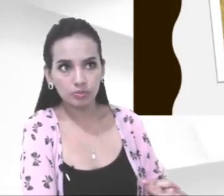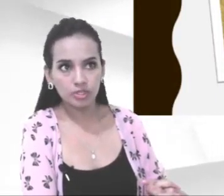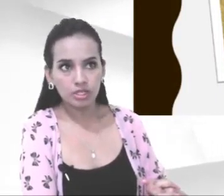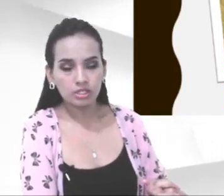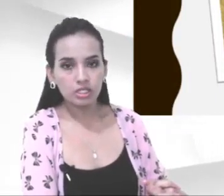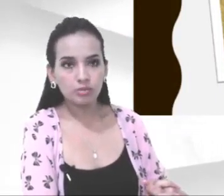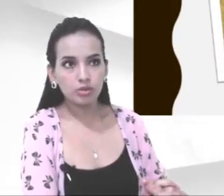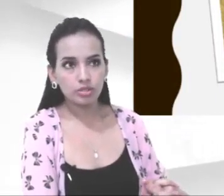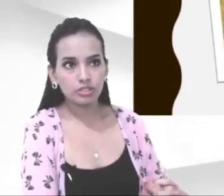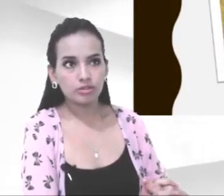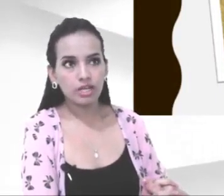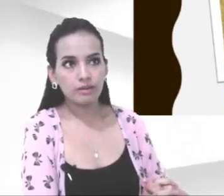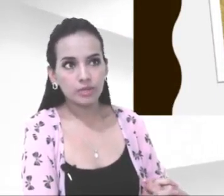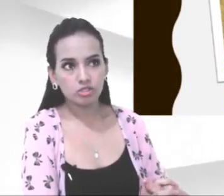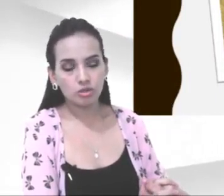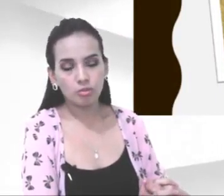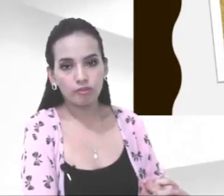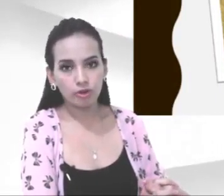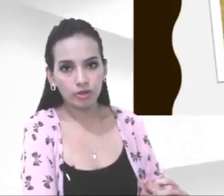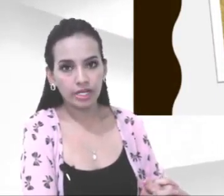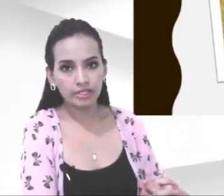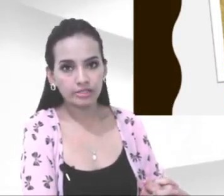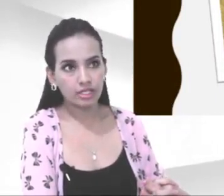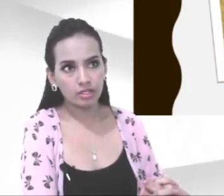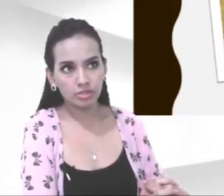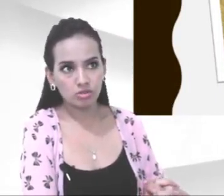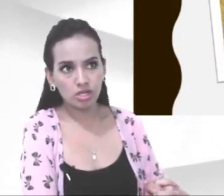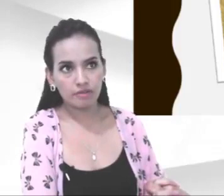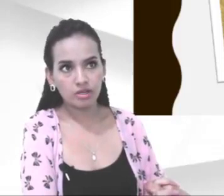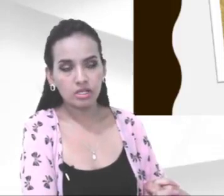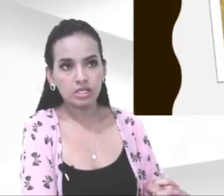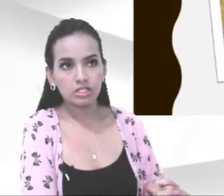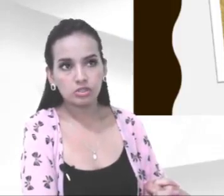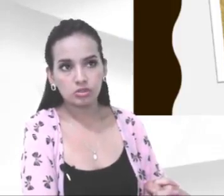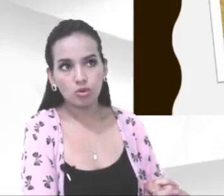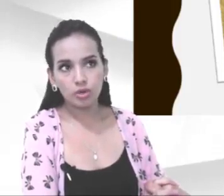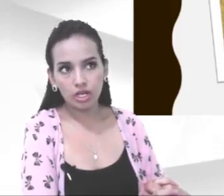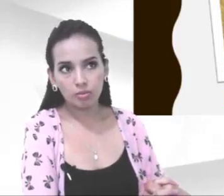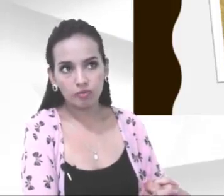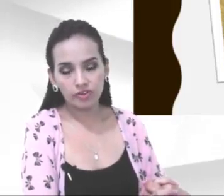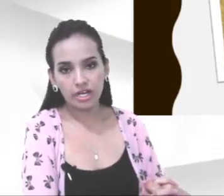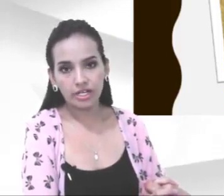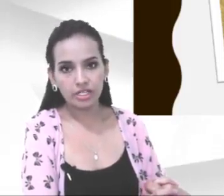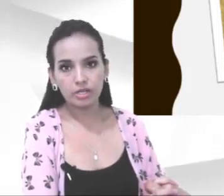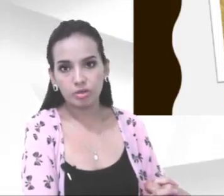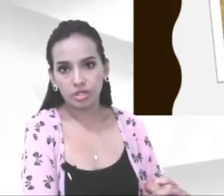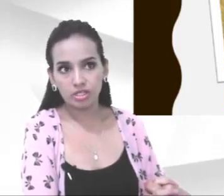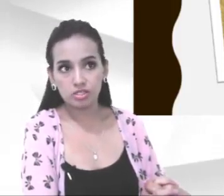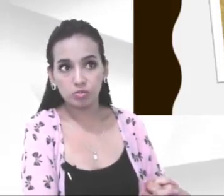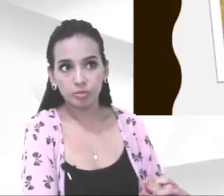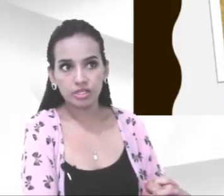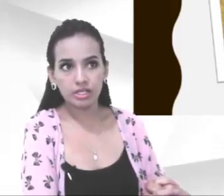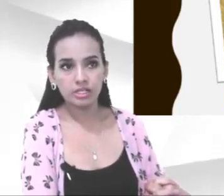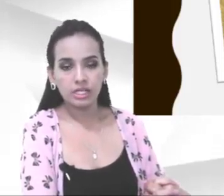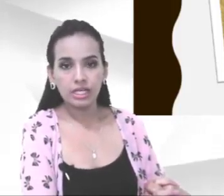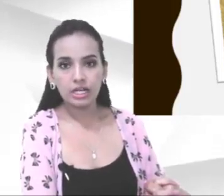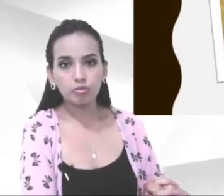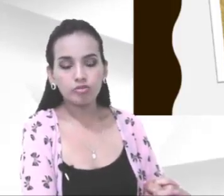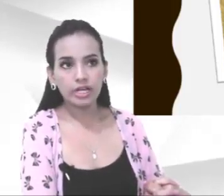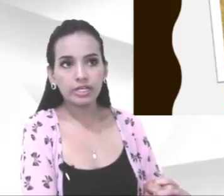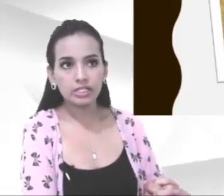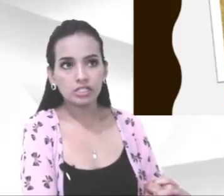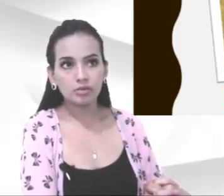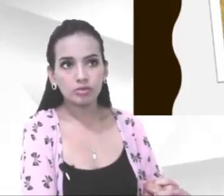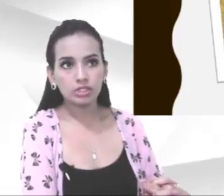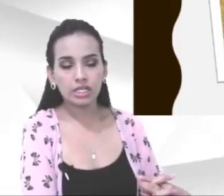adaptación tenemos lo que son las adaptaciones morfológicas ya les mencionaba que es como el camuflaje y el mimetismo verdad el